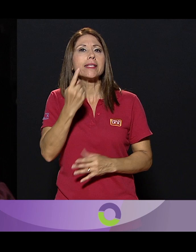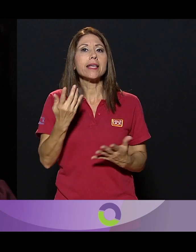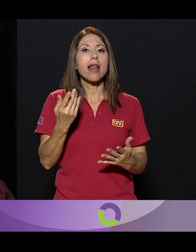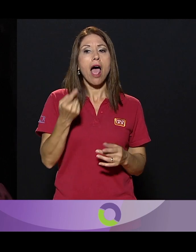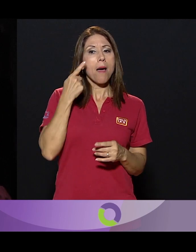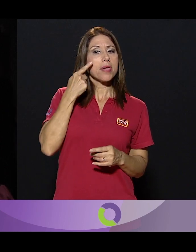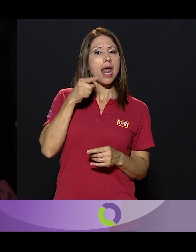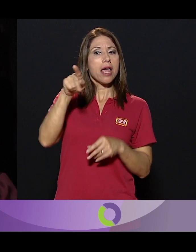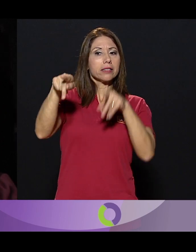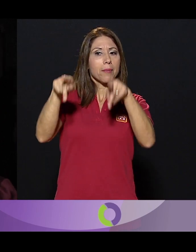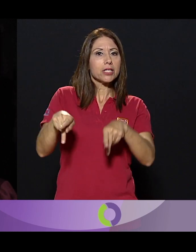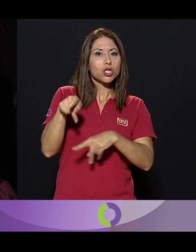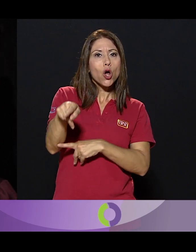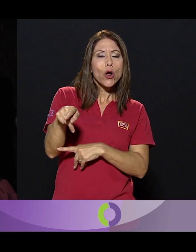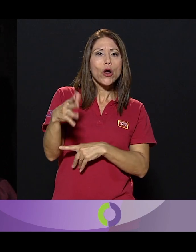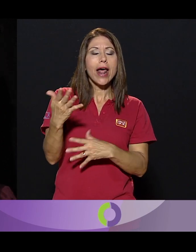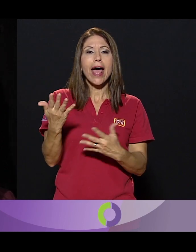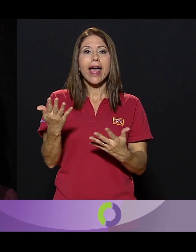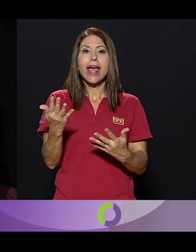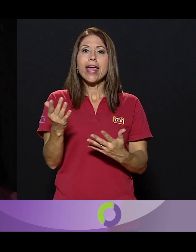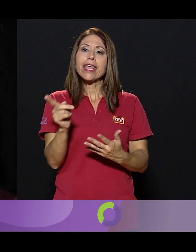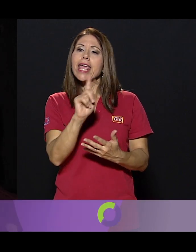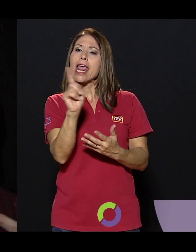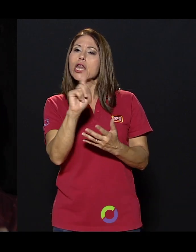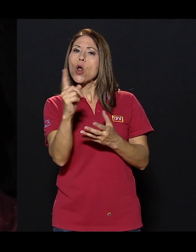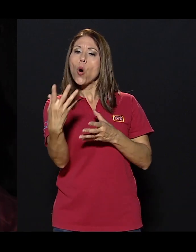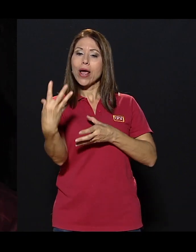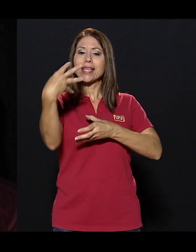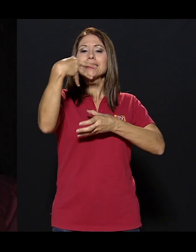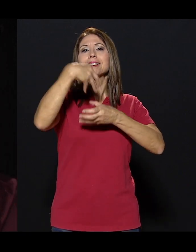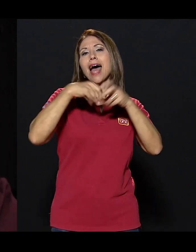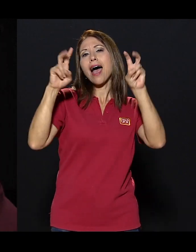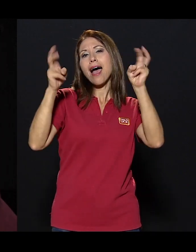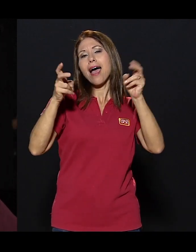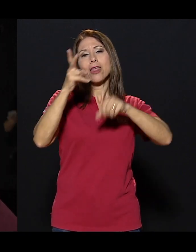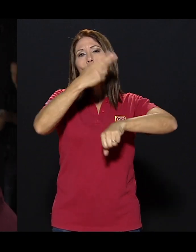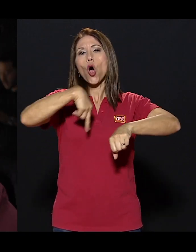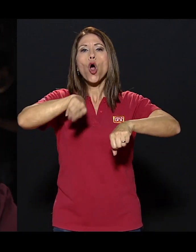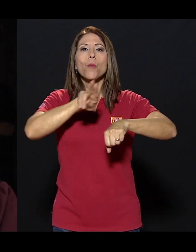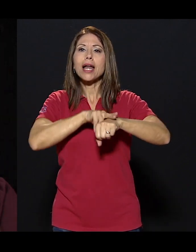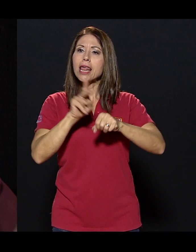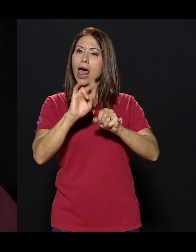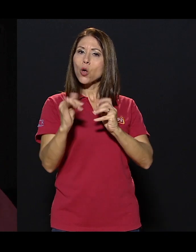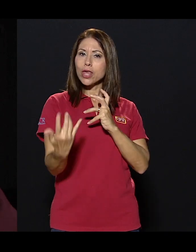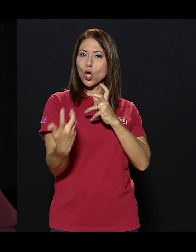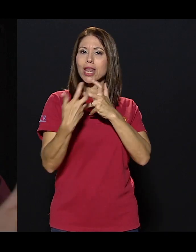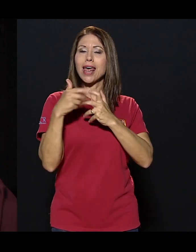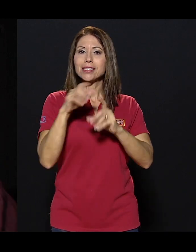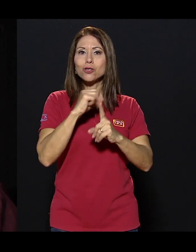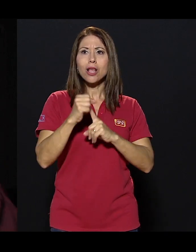mira, esta persona que no está en el contexto de normalidad o de idoneidad de